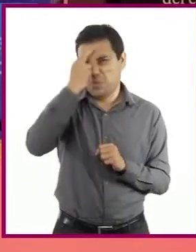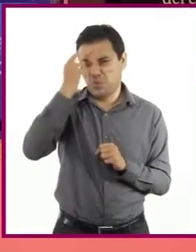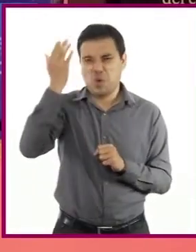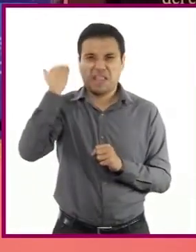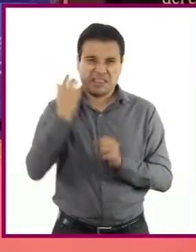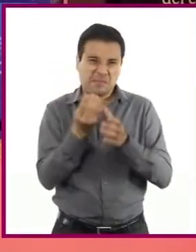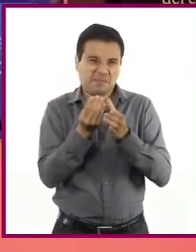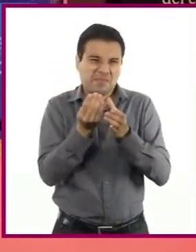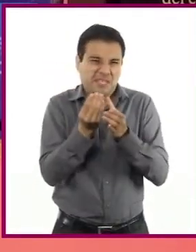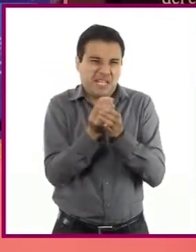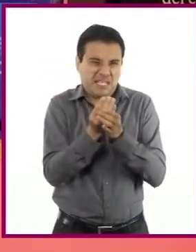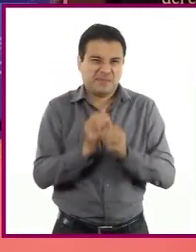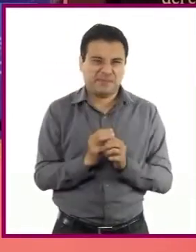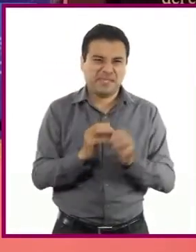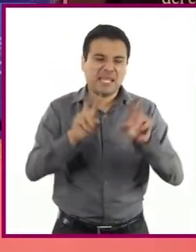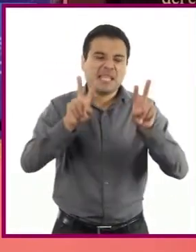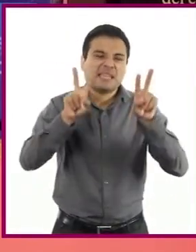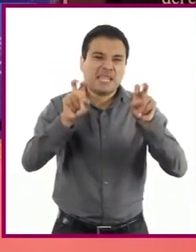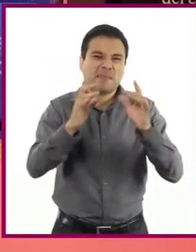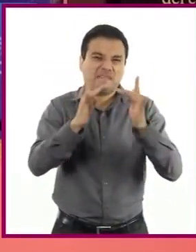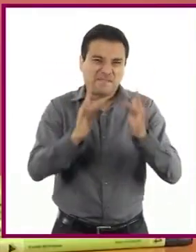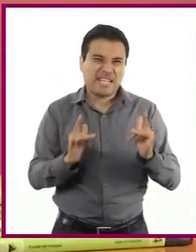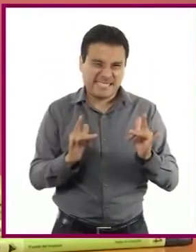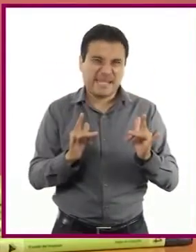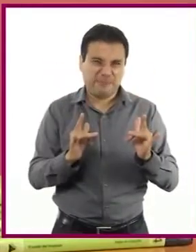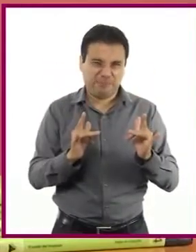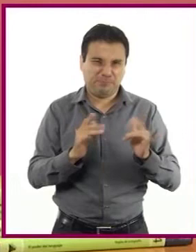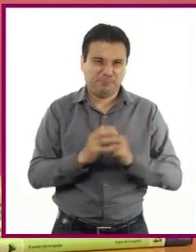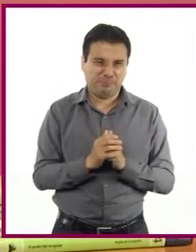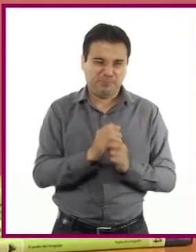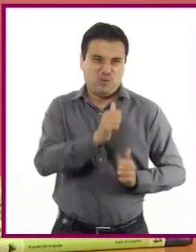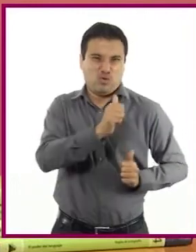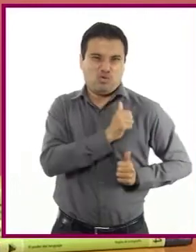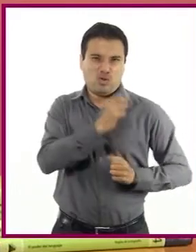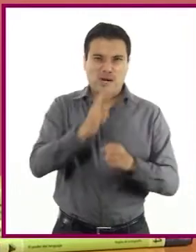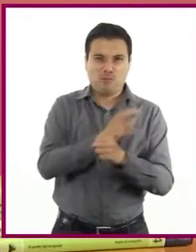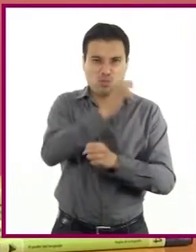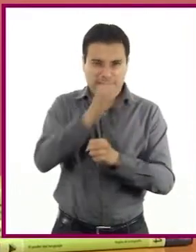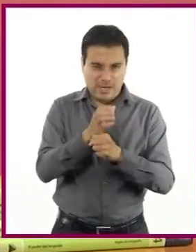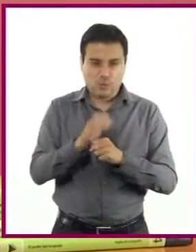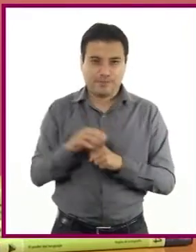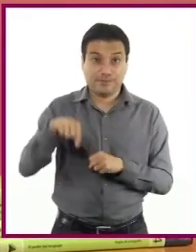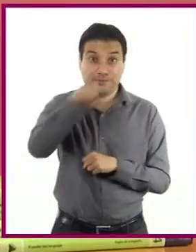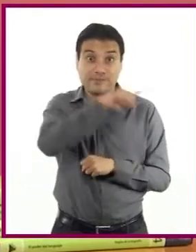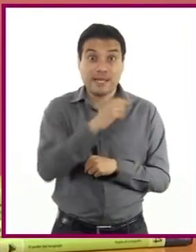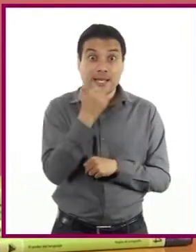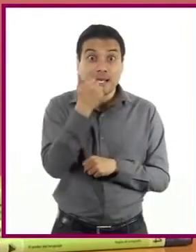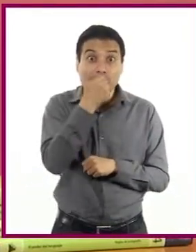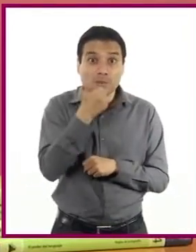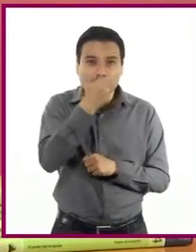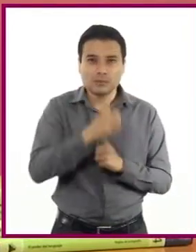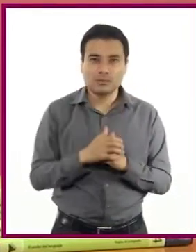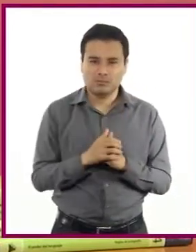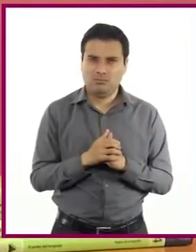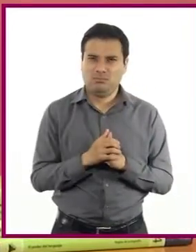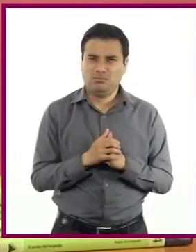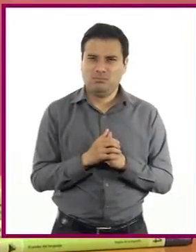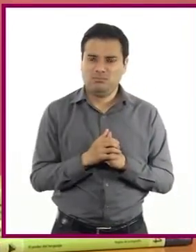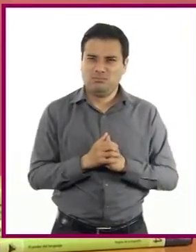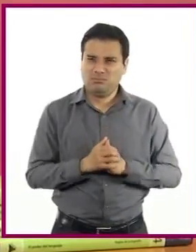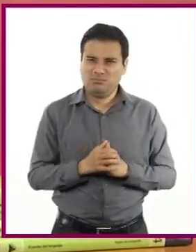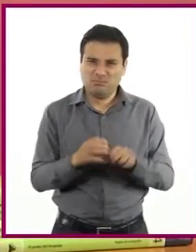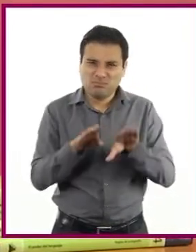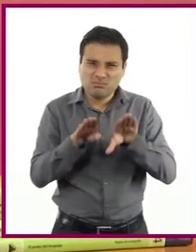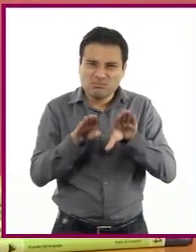el episodio de la intervención francesa con el triunfo del ejército republicano. A las alumnas y los alumnos les inquietaba el destino que aguardaba